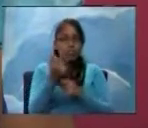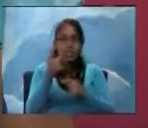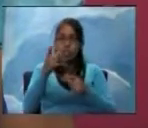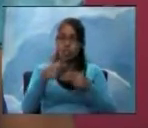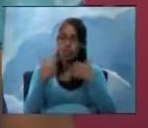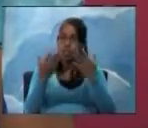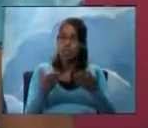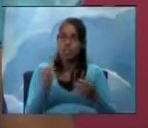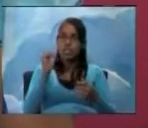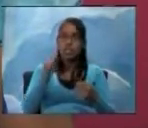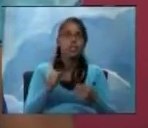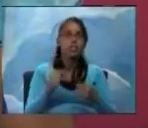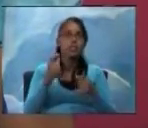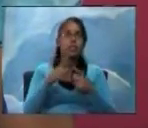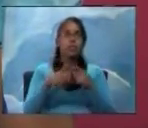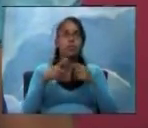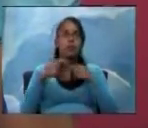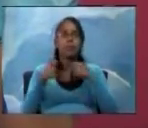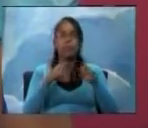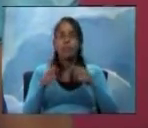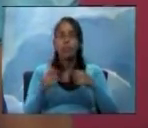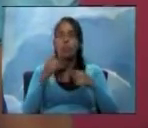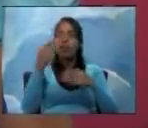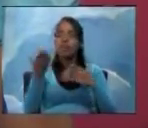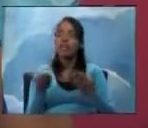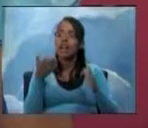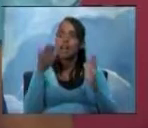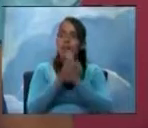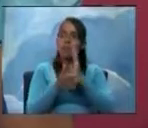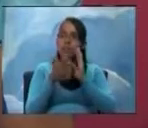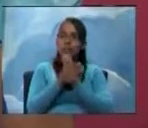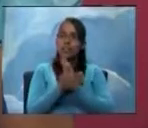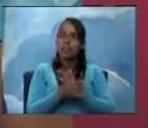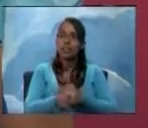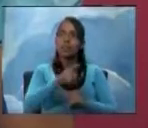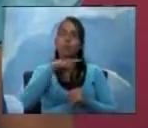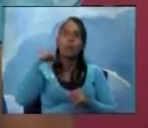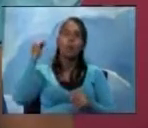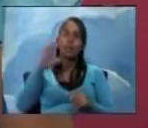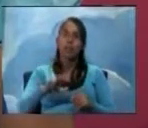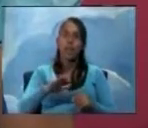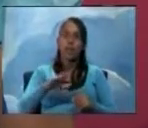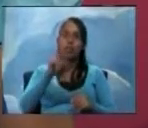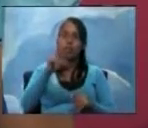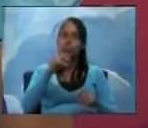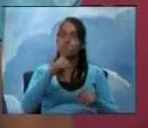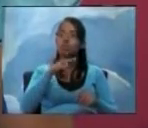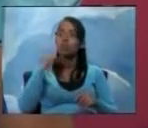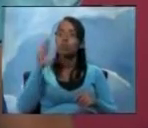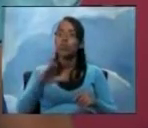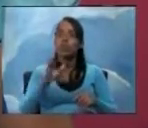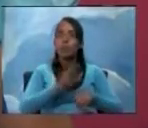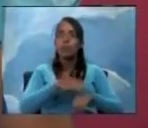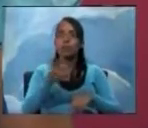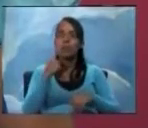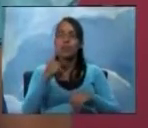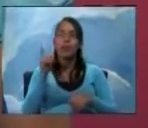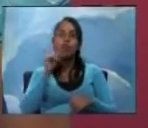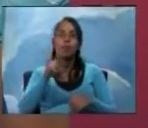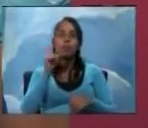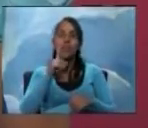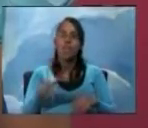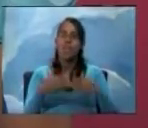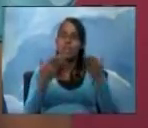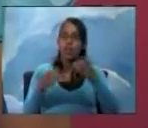dijeron, sí, en tanto la vendimos. ¿Y qué les pasó? Se murieron. Se murieron. ¿Por qué? Porque dijeron mentira. Le